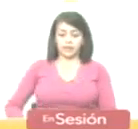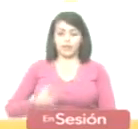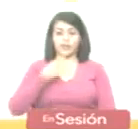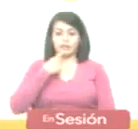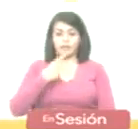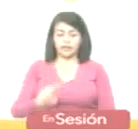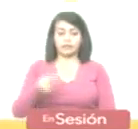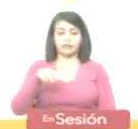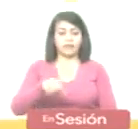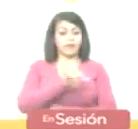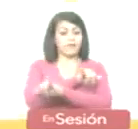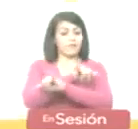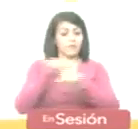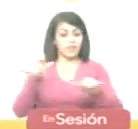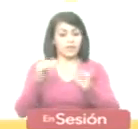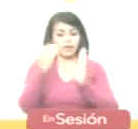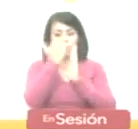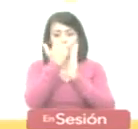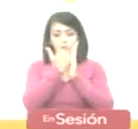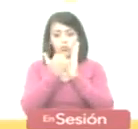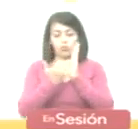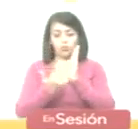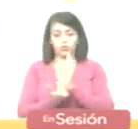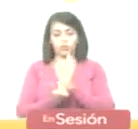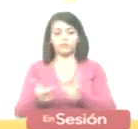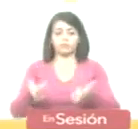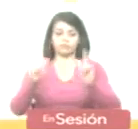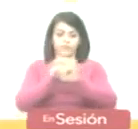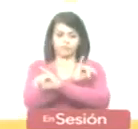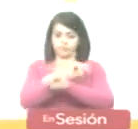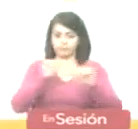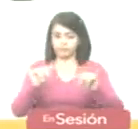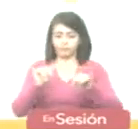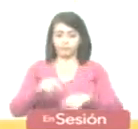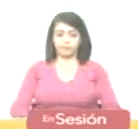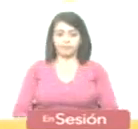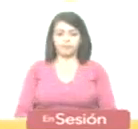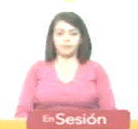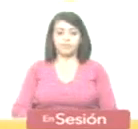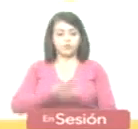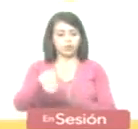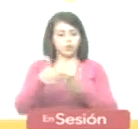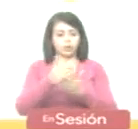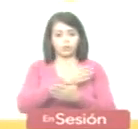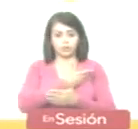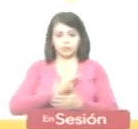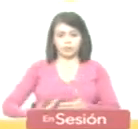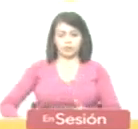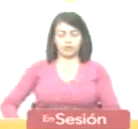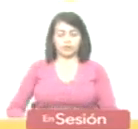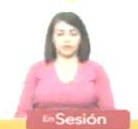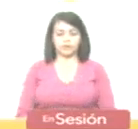señaló que agotados los puntos del orden del día, se levanta la sesión ordinaria. Es todo, ciudadano